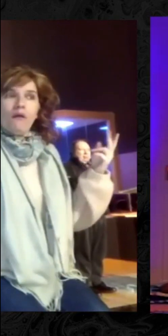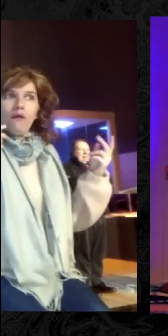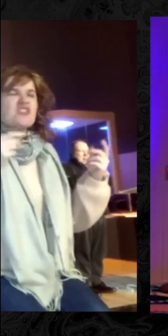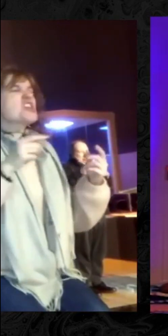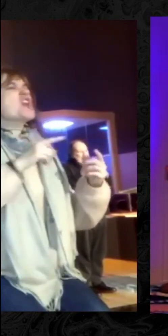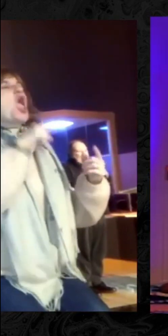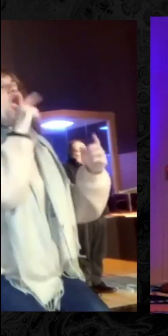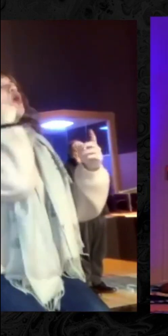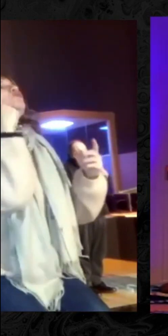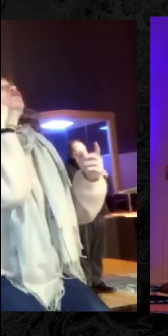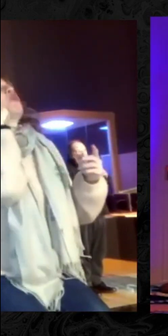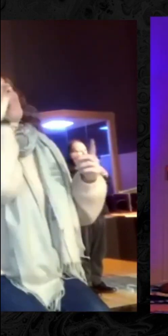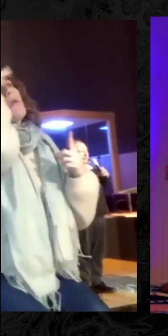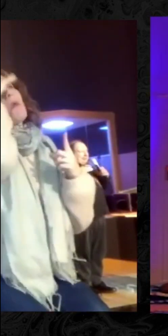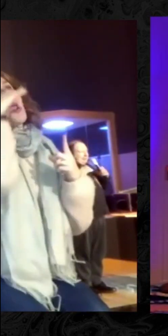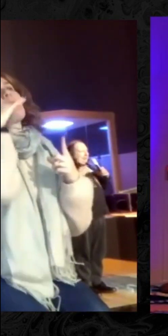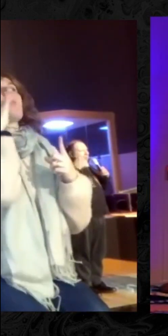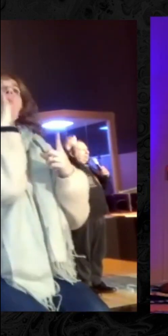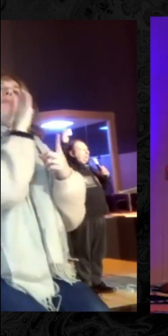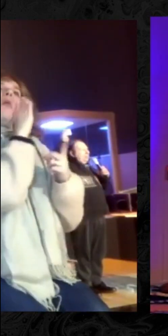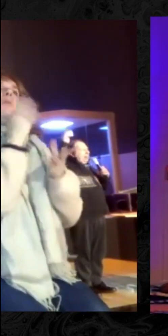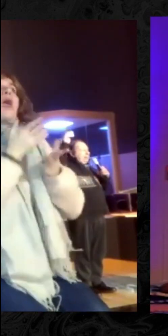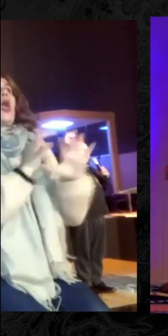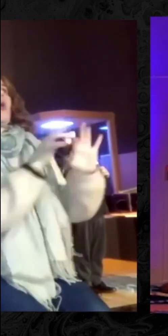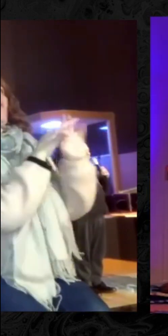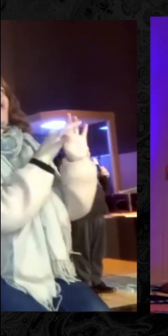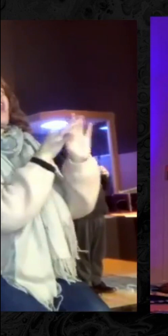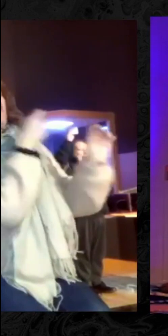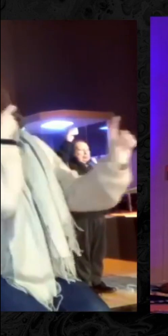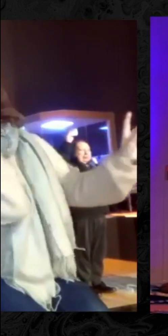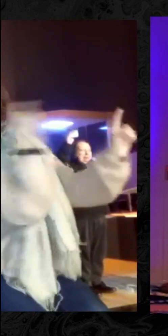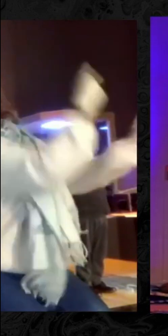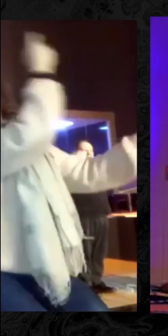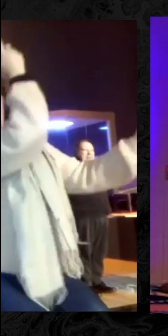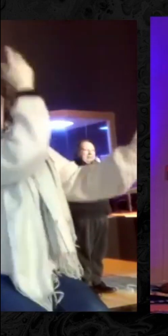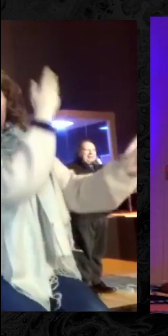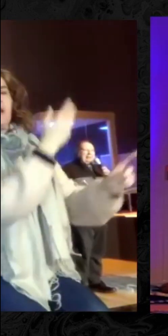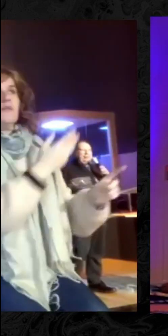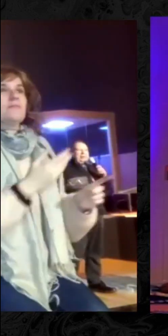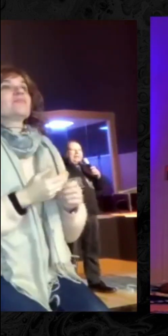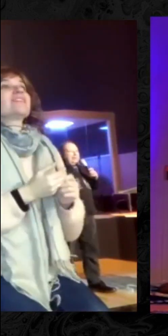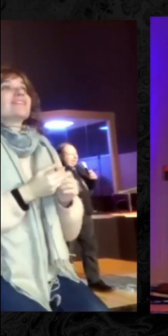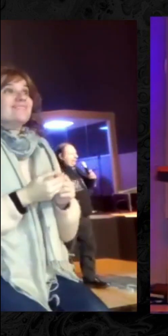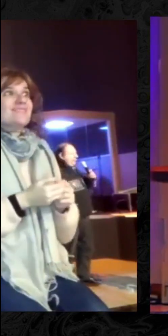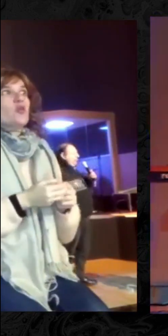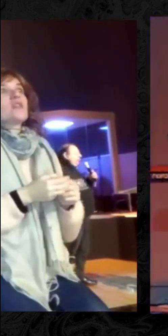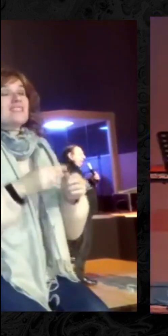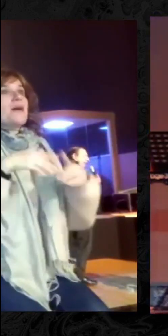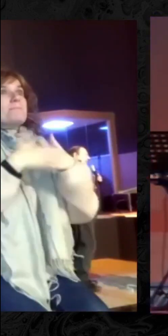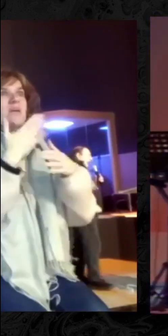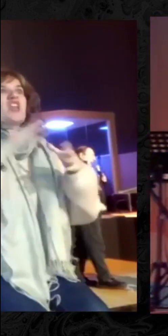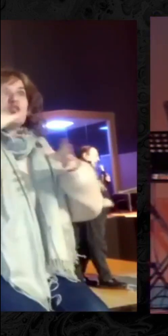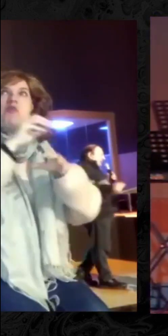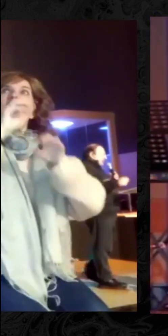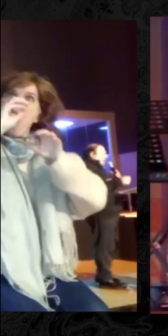los que amamos al Señor eso no va a ser así puede brindar fuerte Amén da un aplauso a Cristo que el reviente que el señor lo